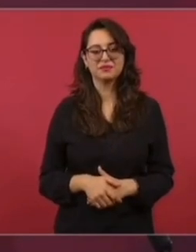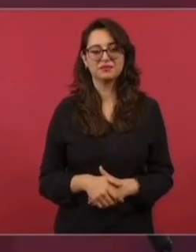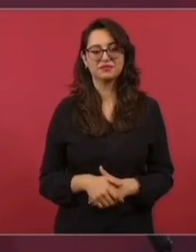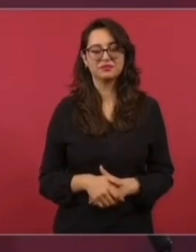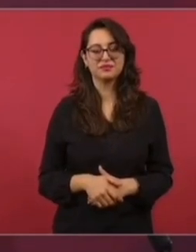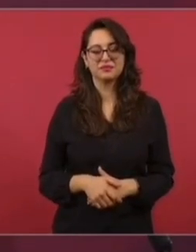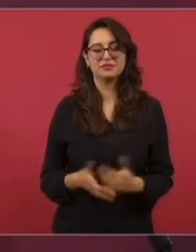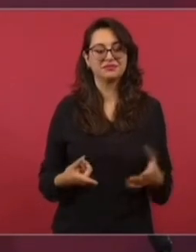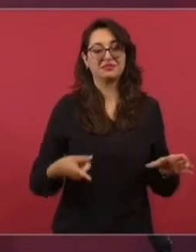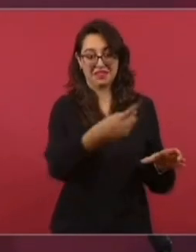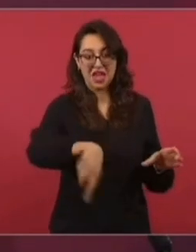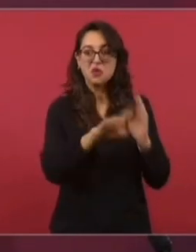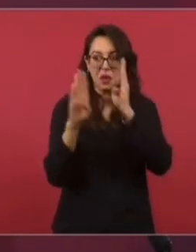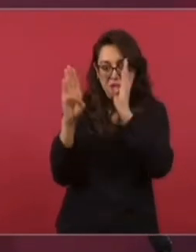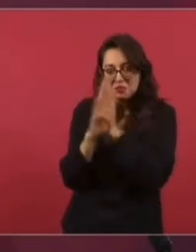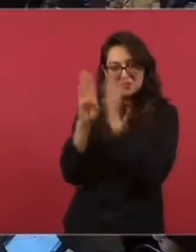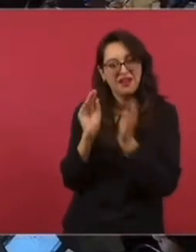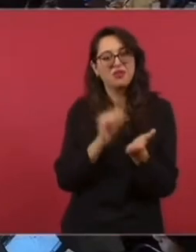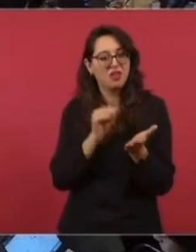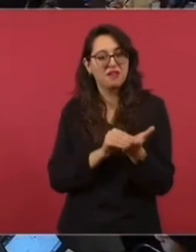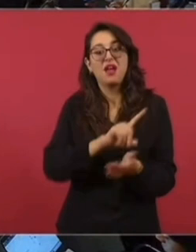Yo tengo. Entonces, quieren